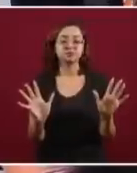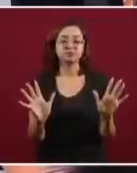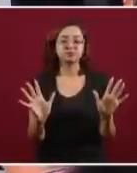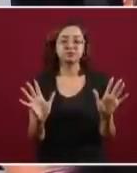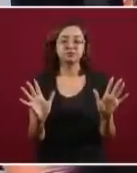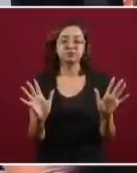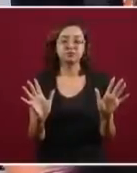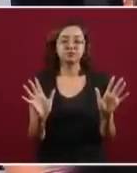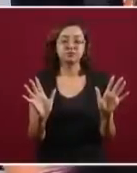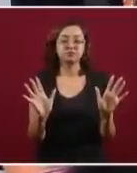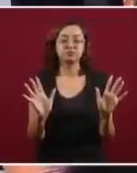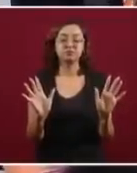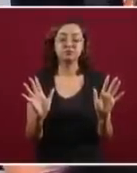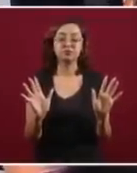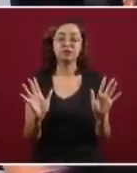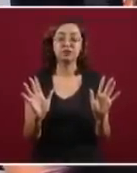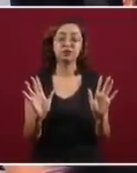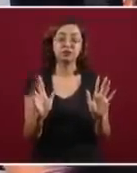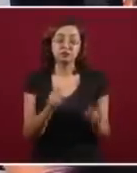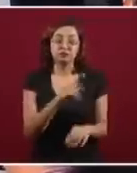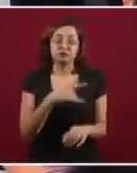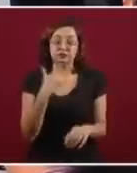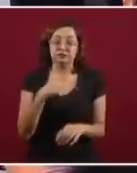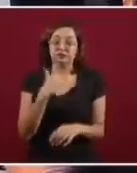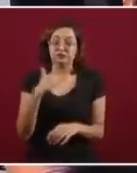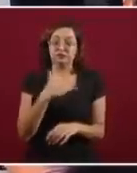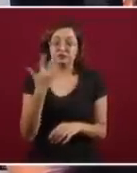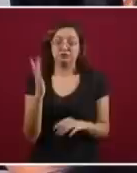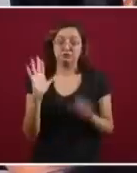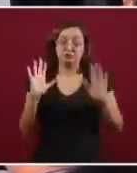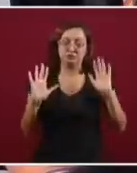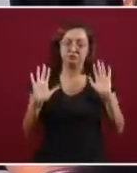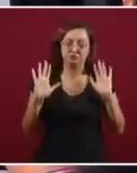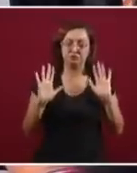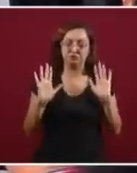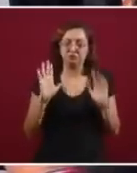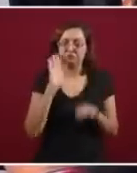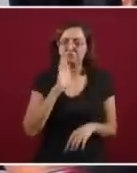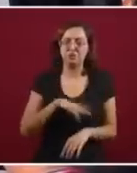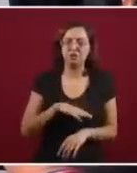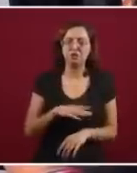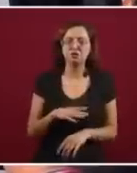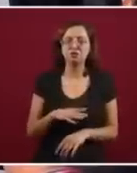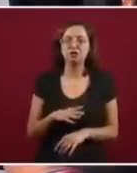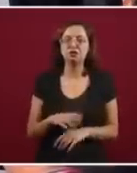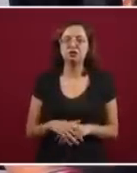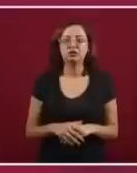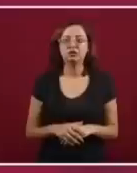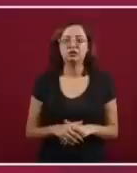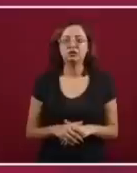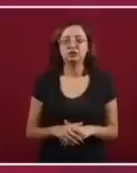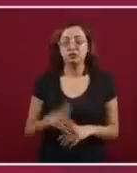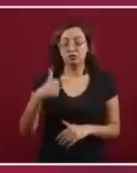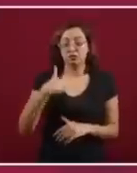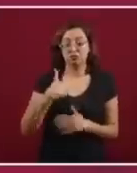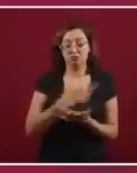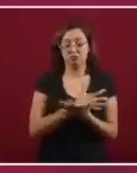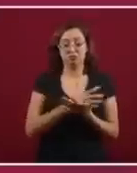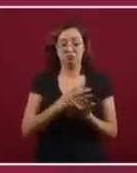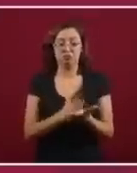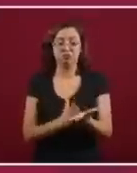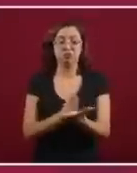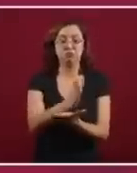no vaya a hacer a resentirse vas a decir que me estoy este está limitando